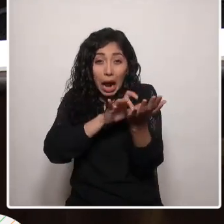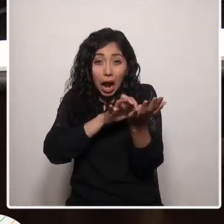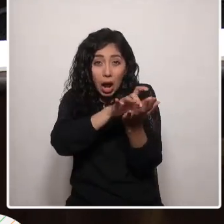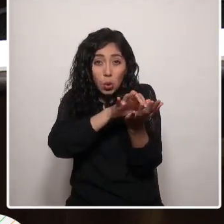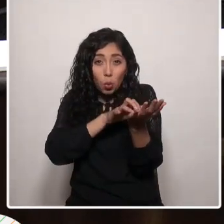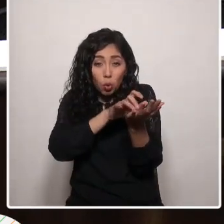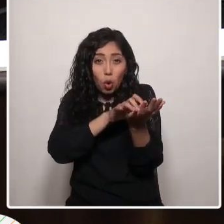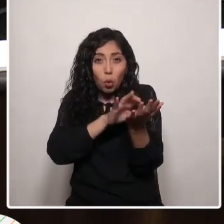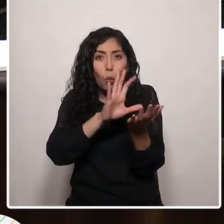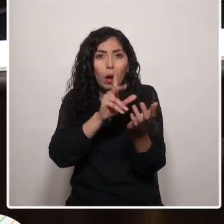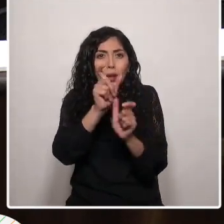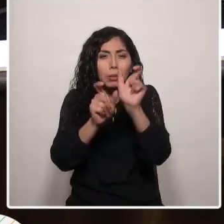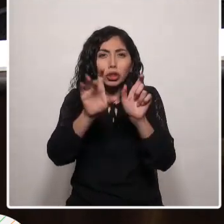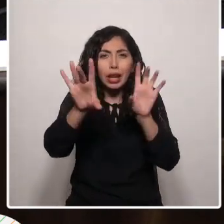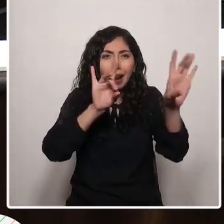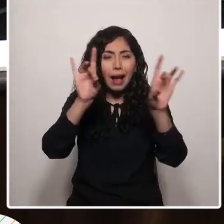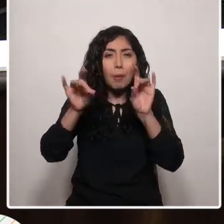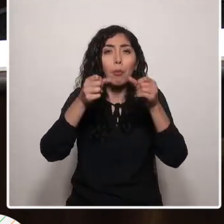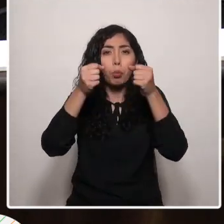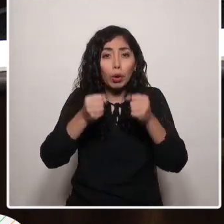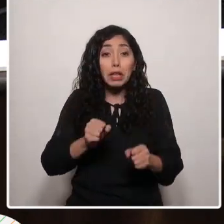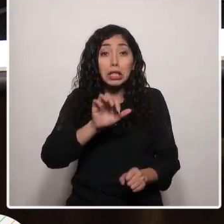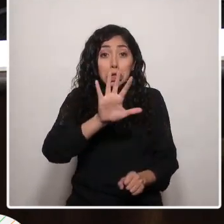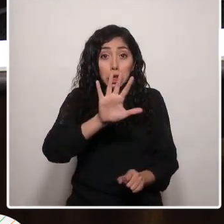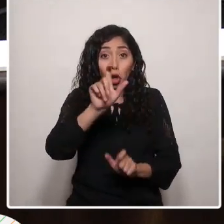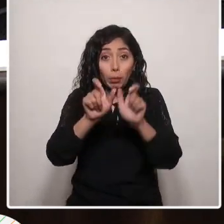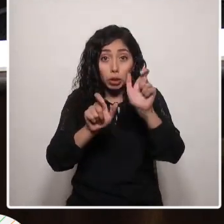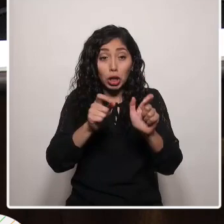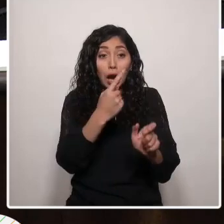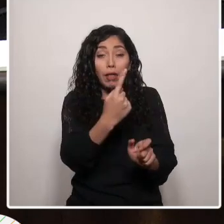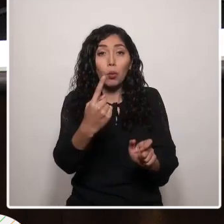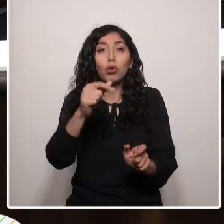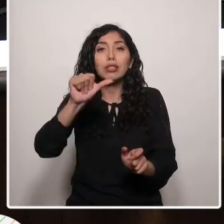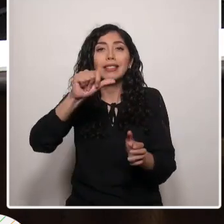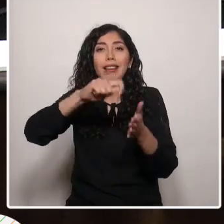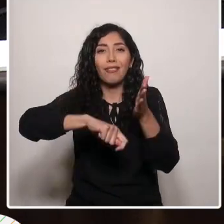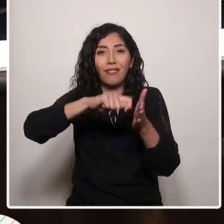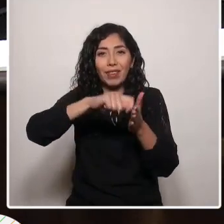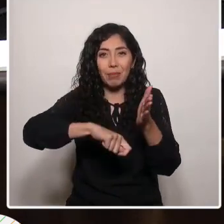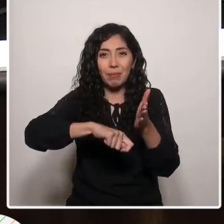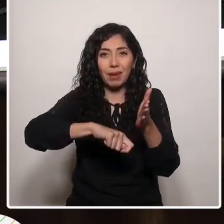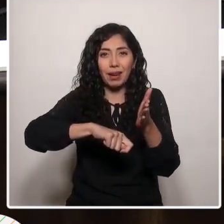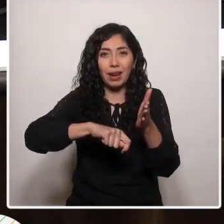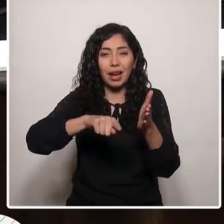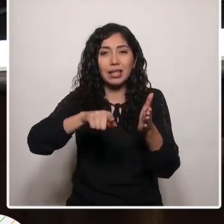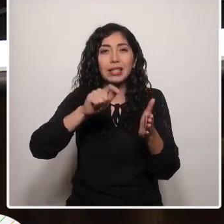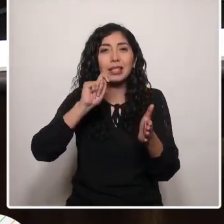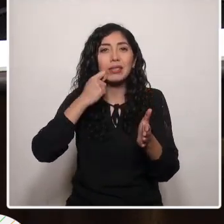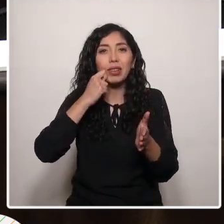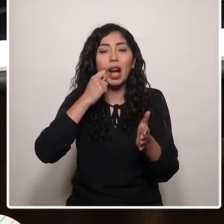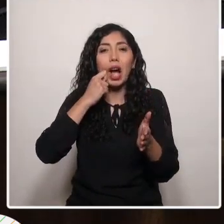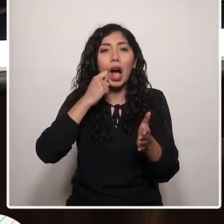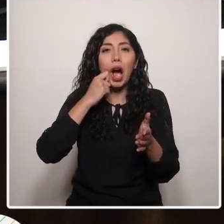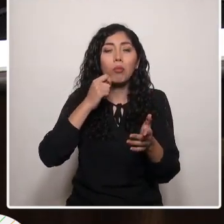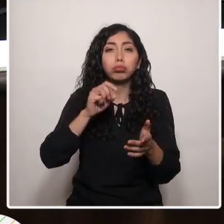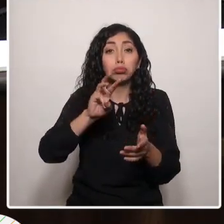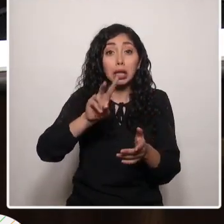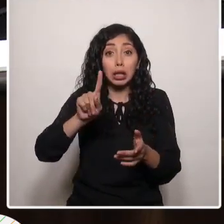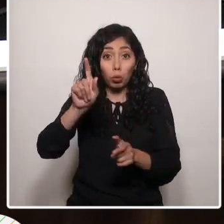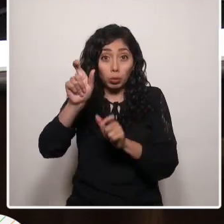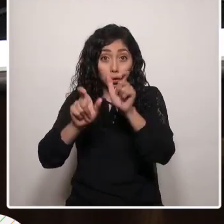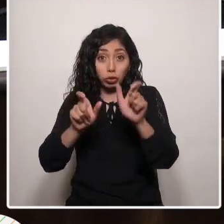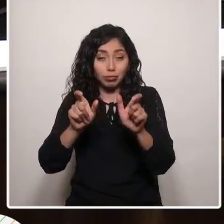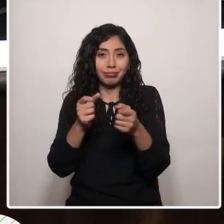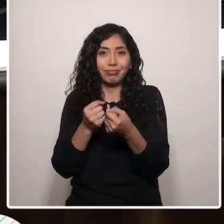que se eligen, pueden haber 5 con 6 firmas, por ejemplo, y ya inmediatamente te inhabilita, ¿cierto?, para el número 31. Y por algo me imagino que cuando se